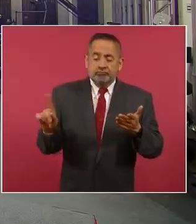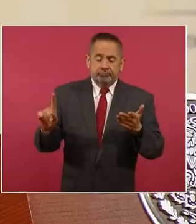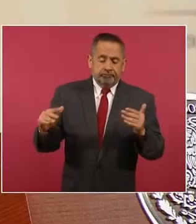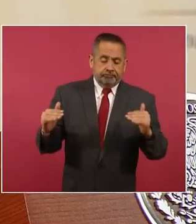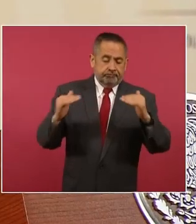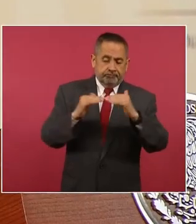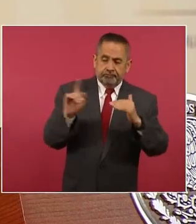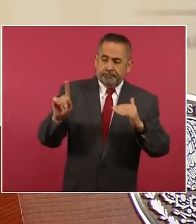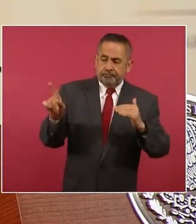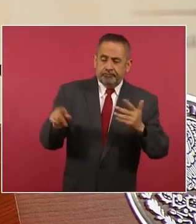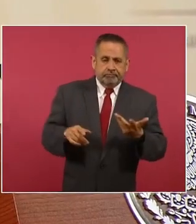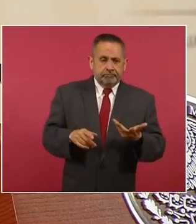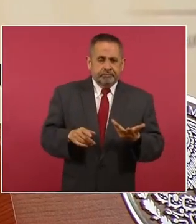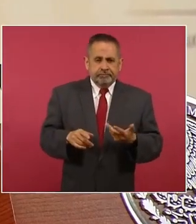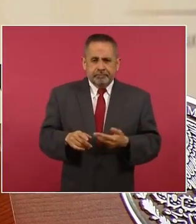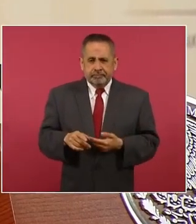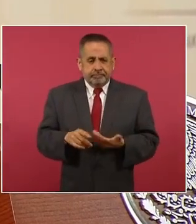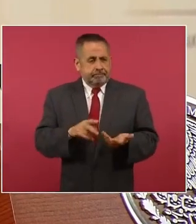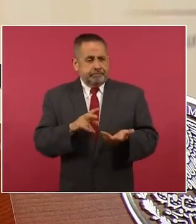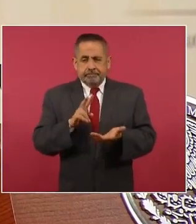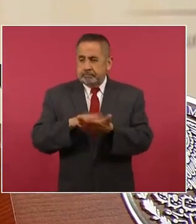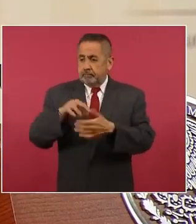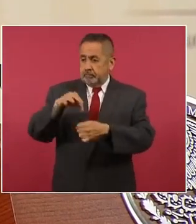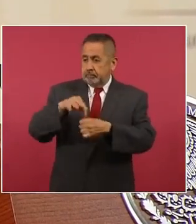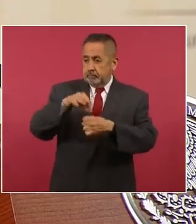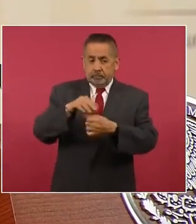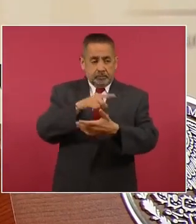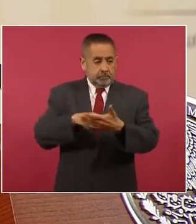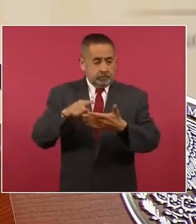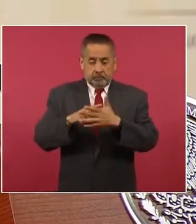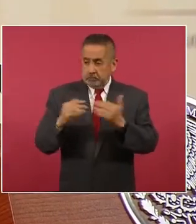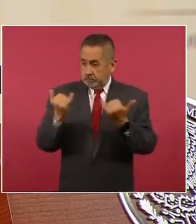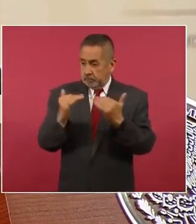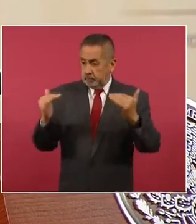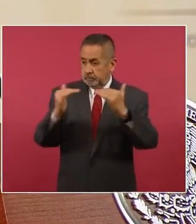al científico. ¿Cómo va a valer igual el voto